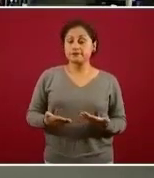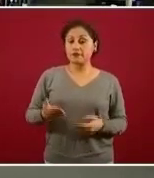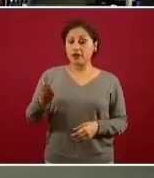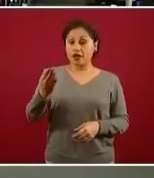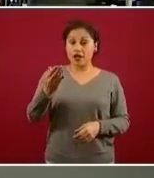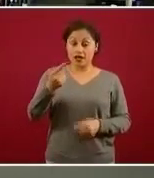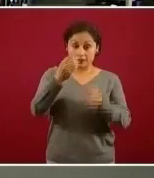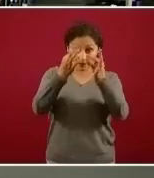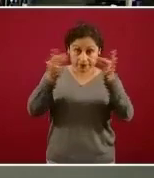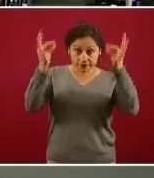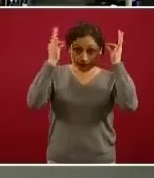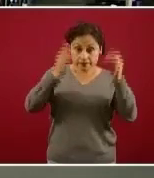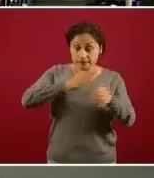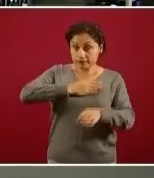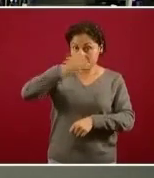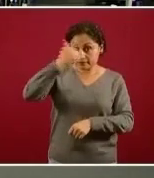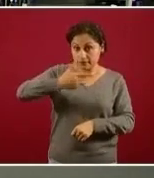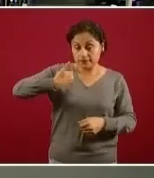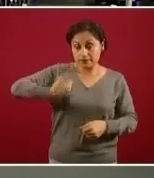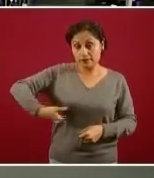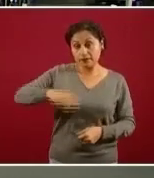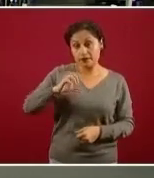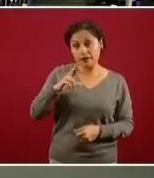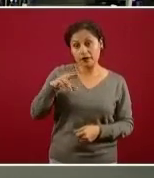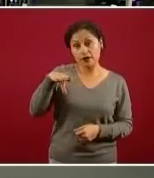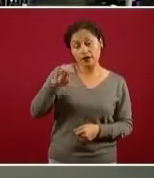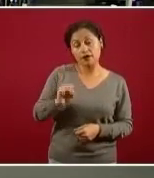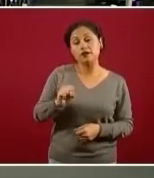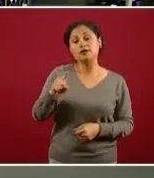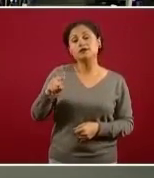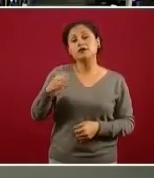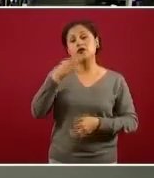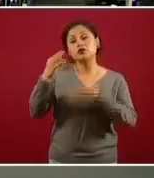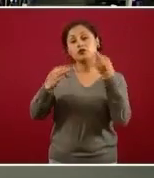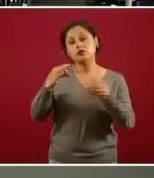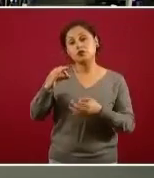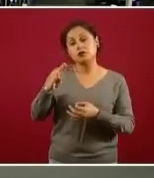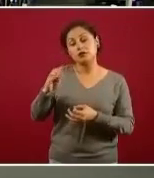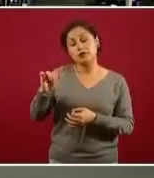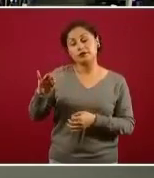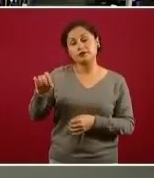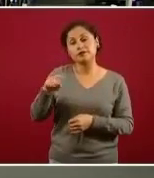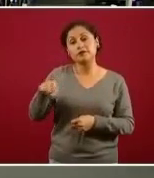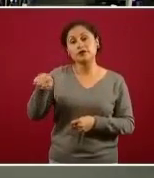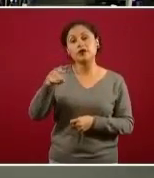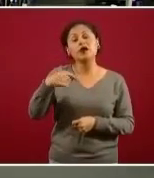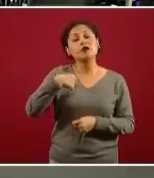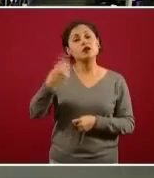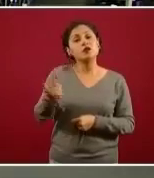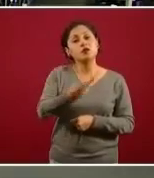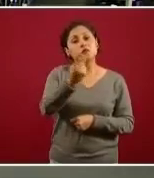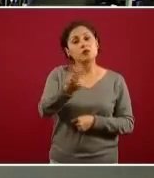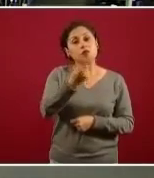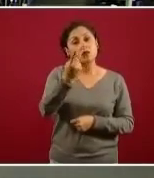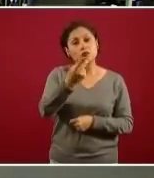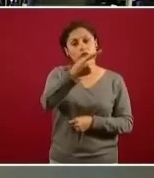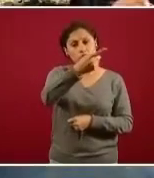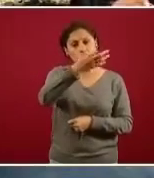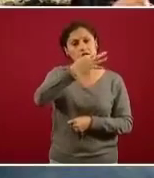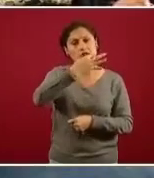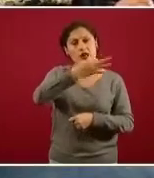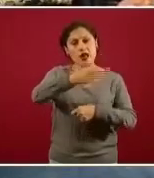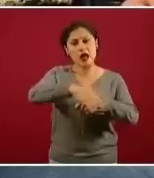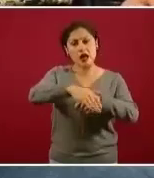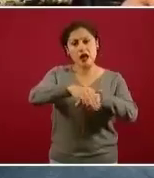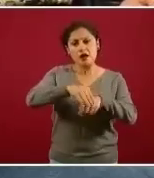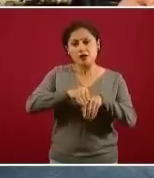noches también a la mesa. Carlos Guzmán de Aba Noticias, 3 preguntas muy rápidas. La primera, si nos puede decir si este llamado que hace a quedarse en casa por un